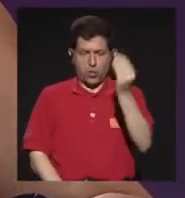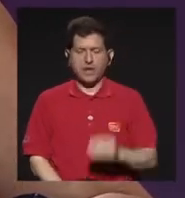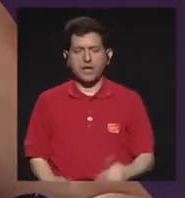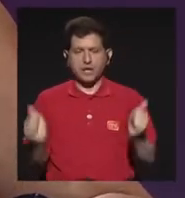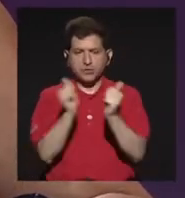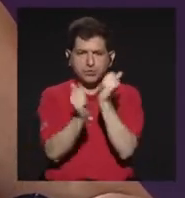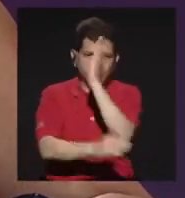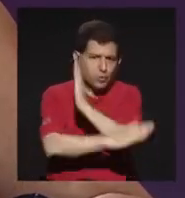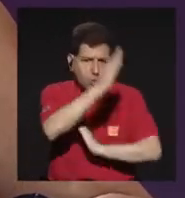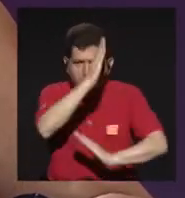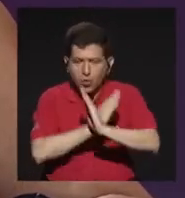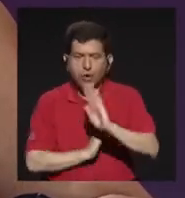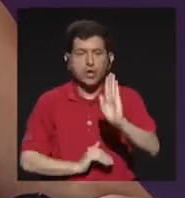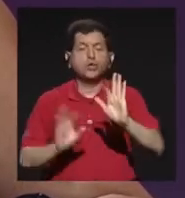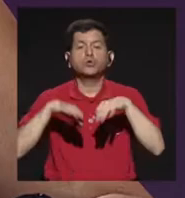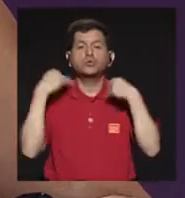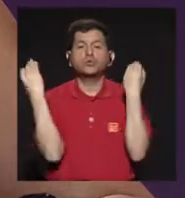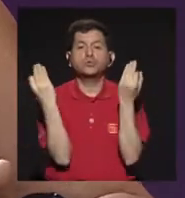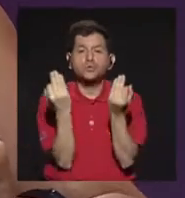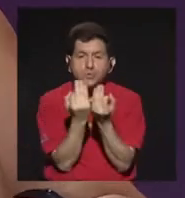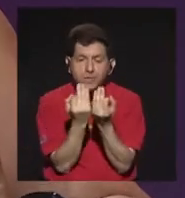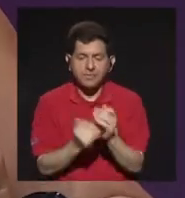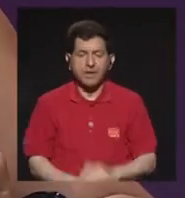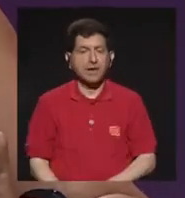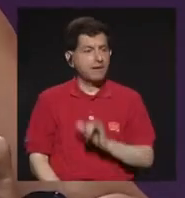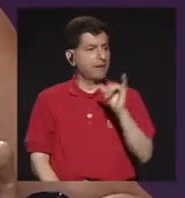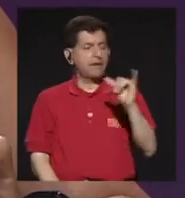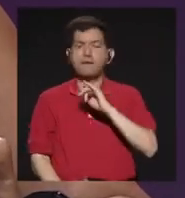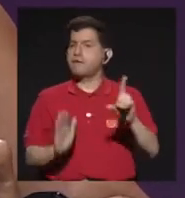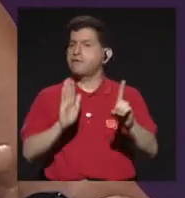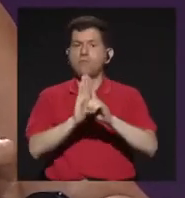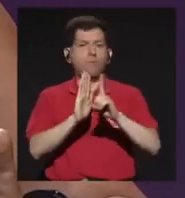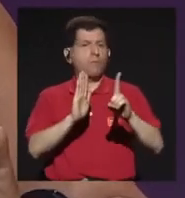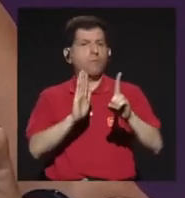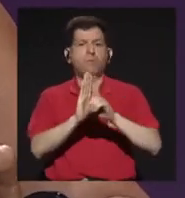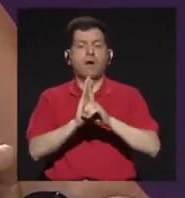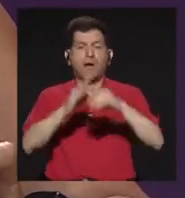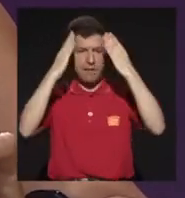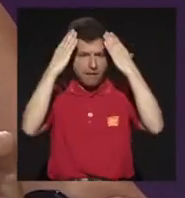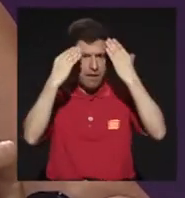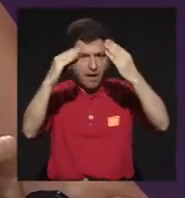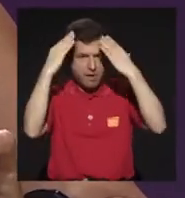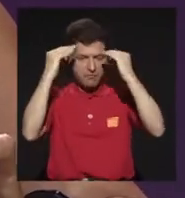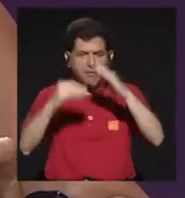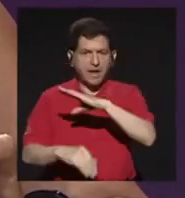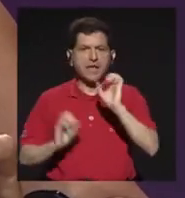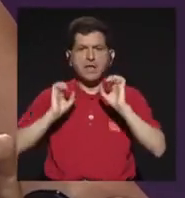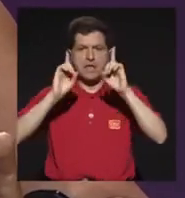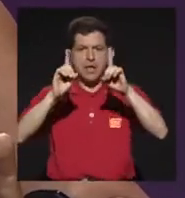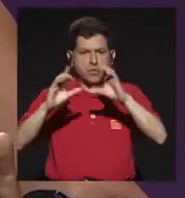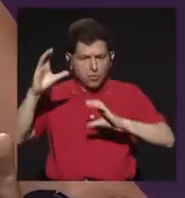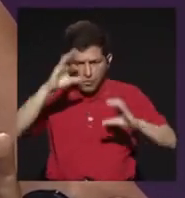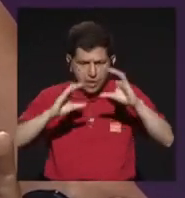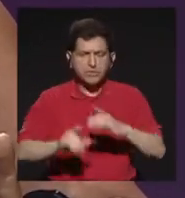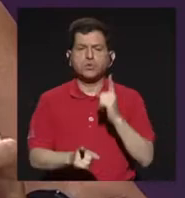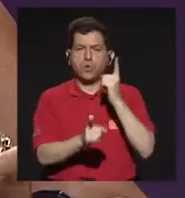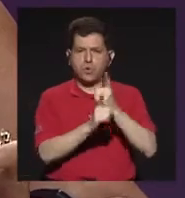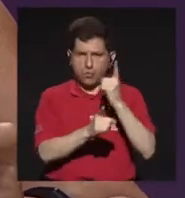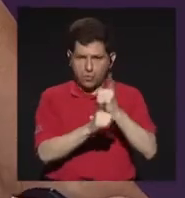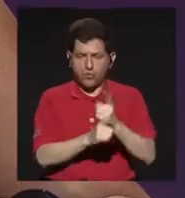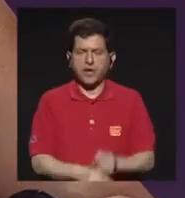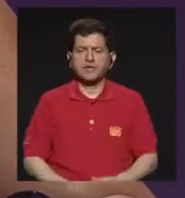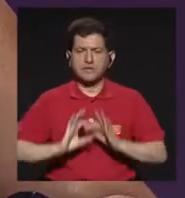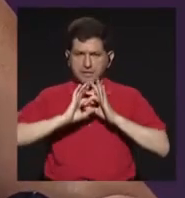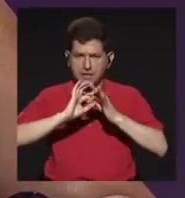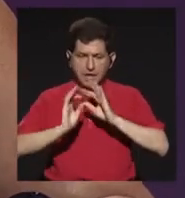con discapacidad y sus familias tienen el mismo derecho a la información y educación científica oportuna sobre